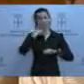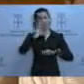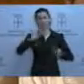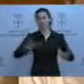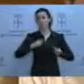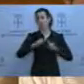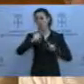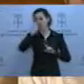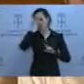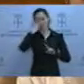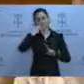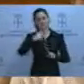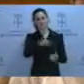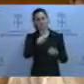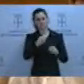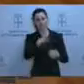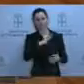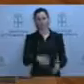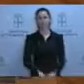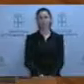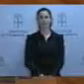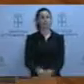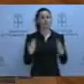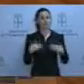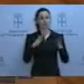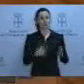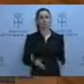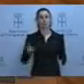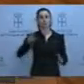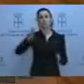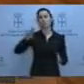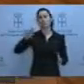inicial. Entonces, me gustaría que me contestase, consejero. Gracias, señor de Rueda. Señor consejero, tiene